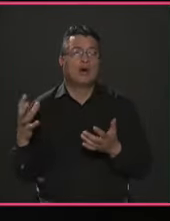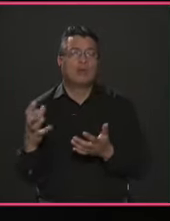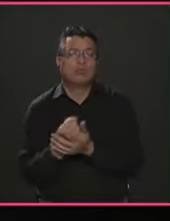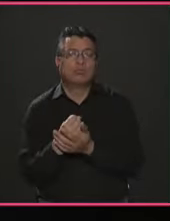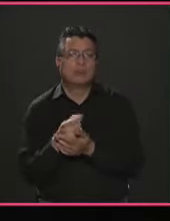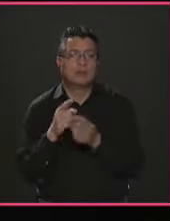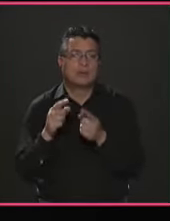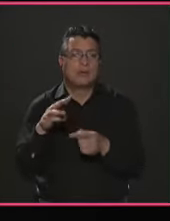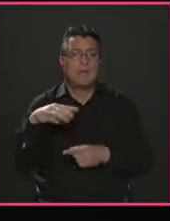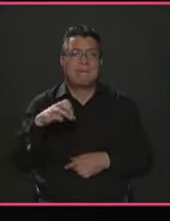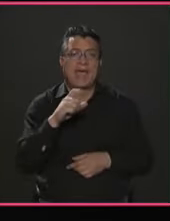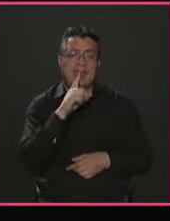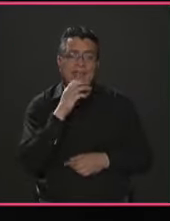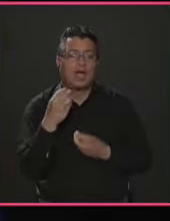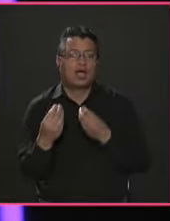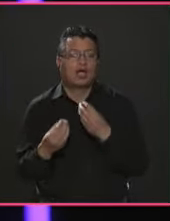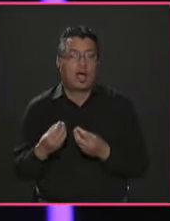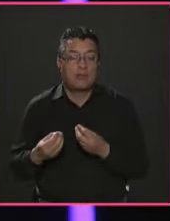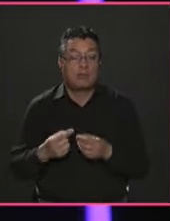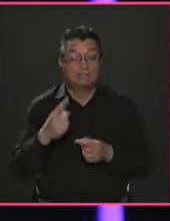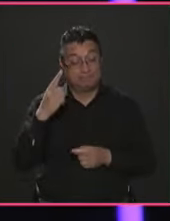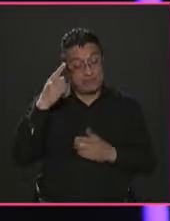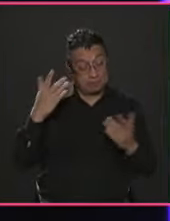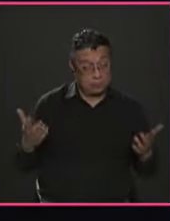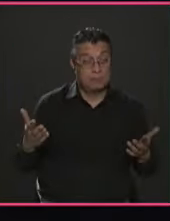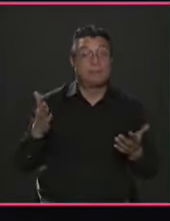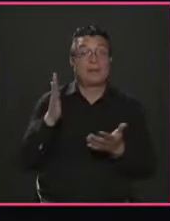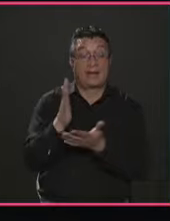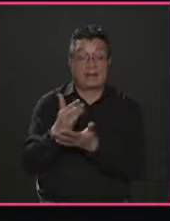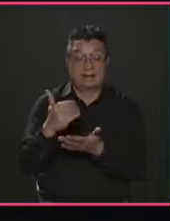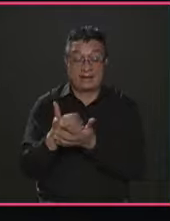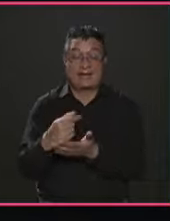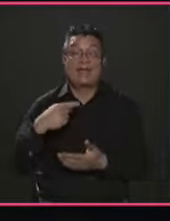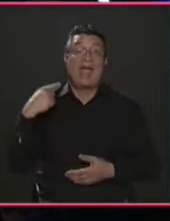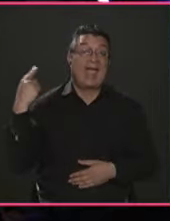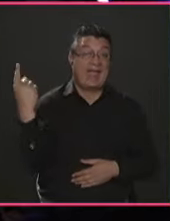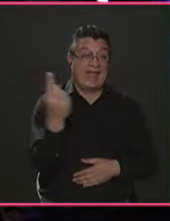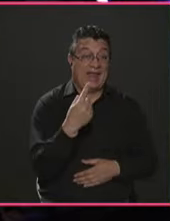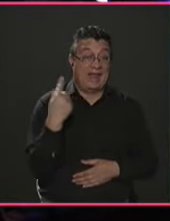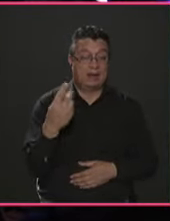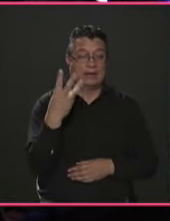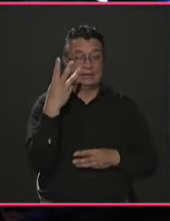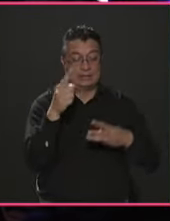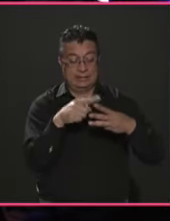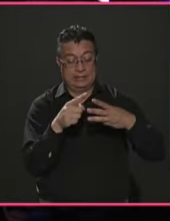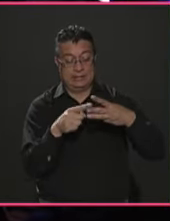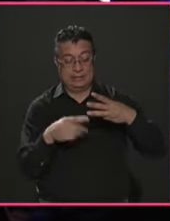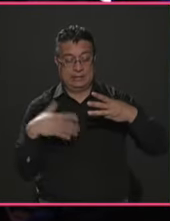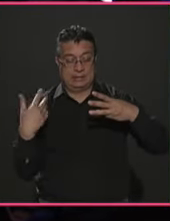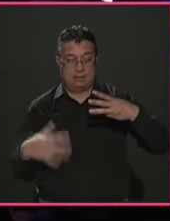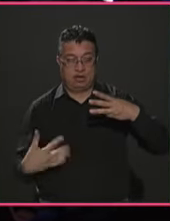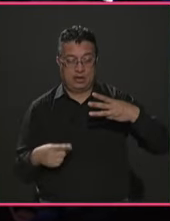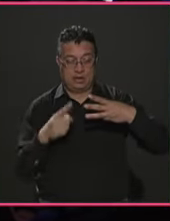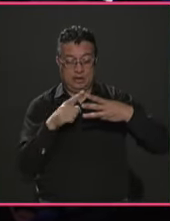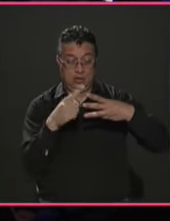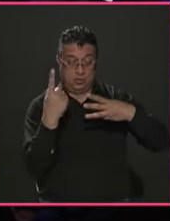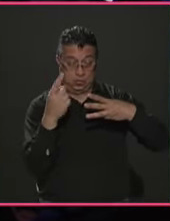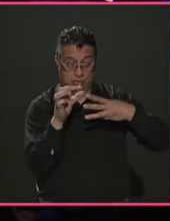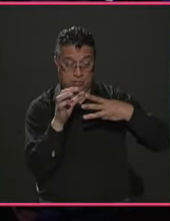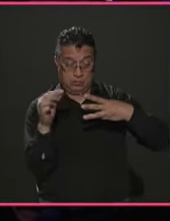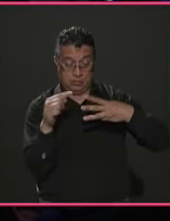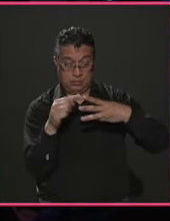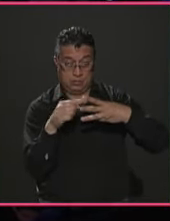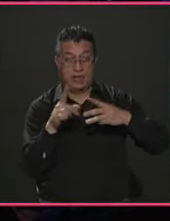tan ambiciosas bueno la estrategia general se basa en tres Pilares una de uno de ellos es